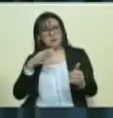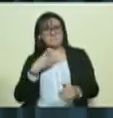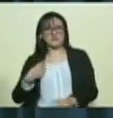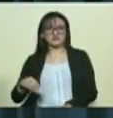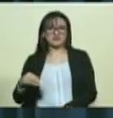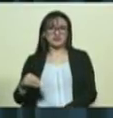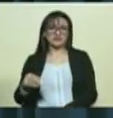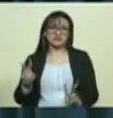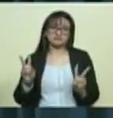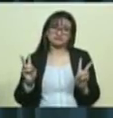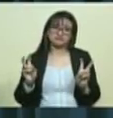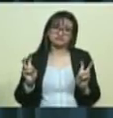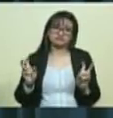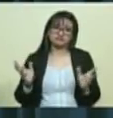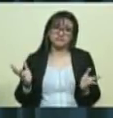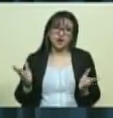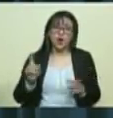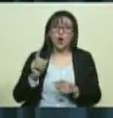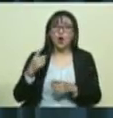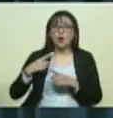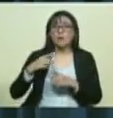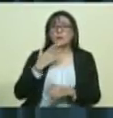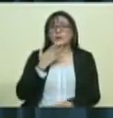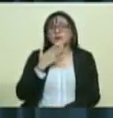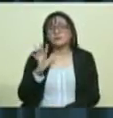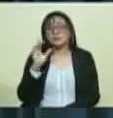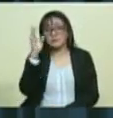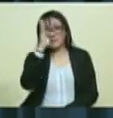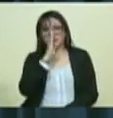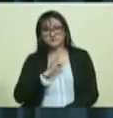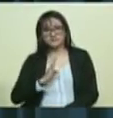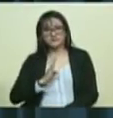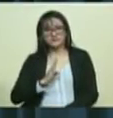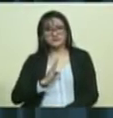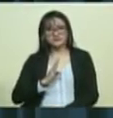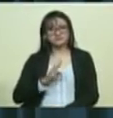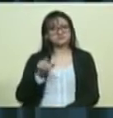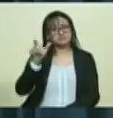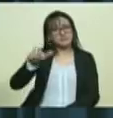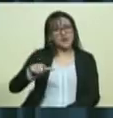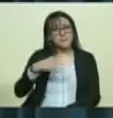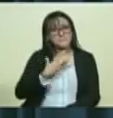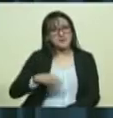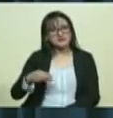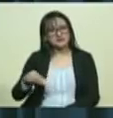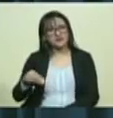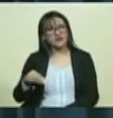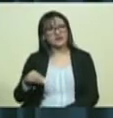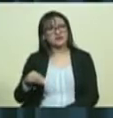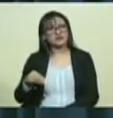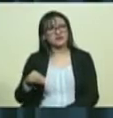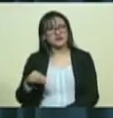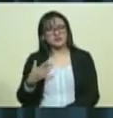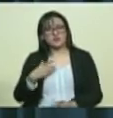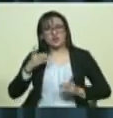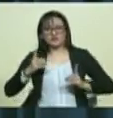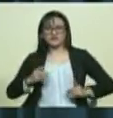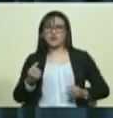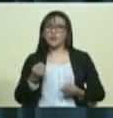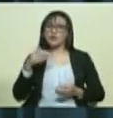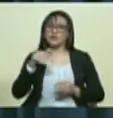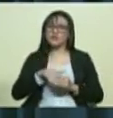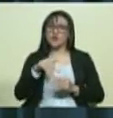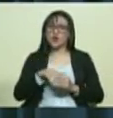norteamérica o países como brasil cuyo presidente no es sujeto a la elección alguna cuántos votos